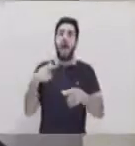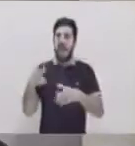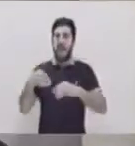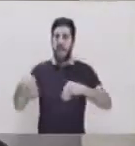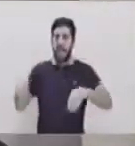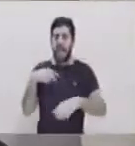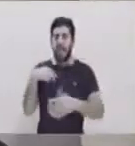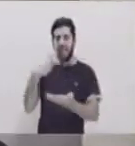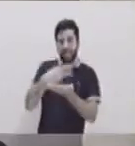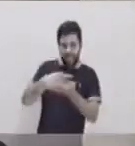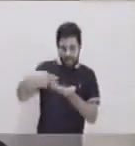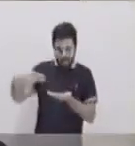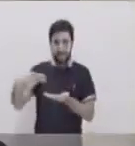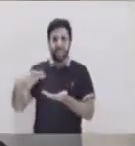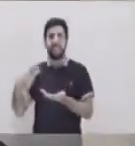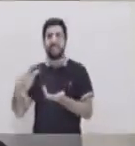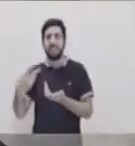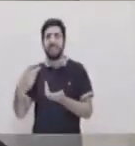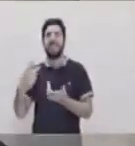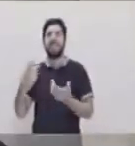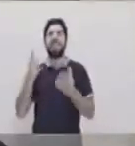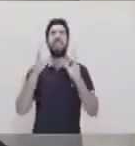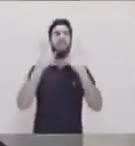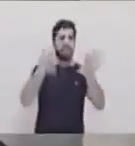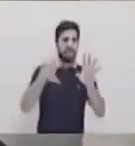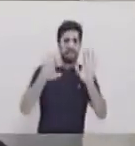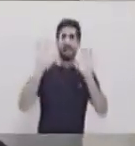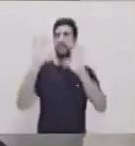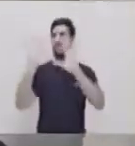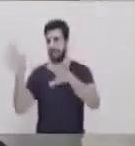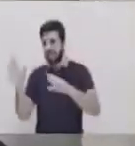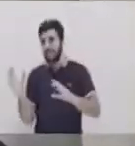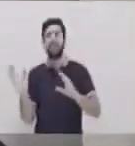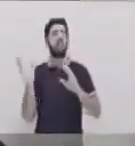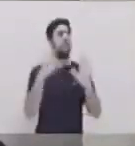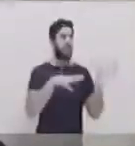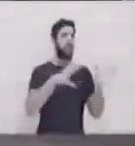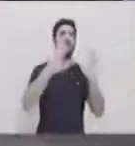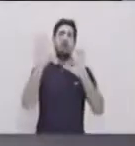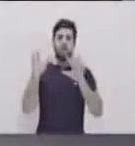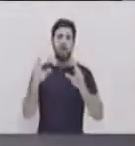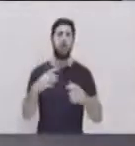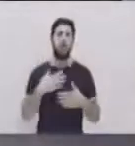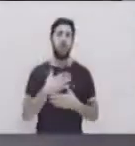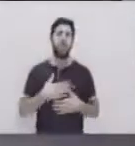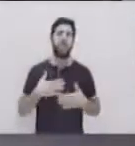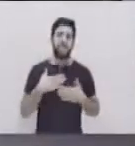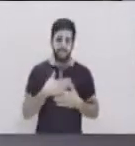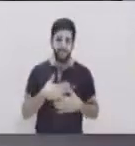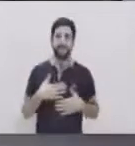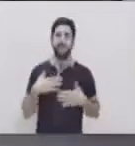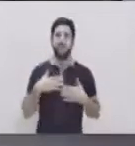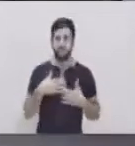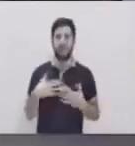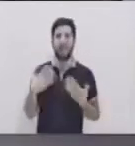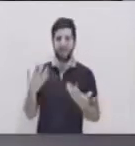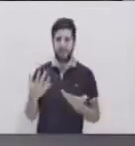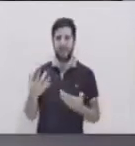la bola. La verdad es de que solo nos alegrábamos con solo pasar la pelota al otro lado, ¿verdad? Entonces,